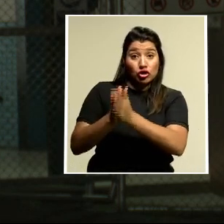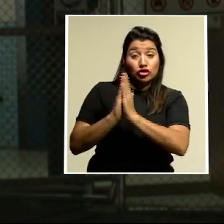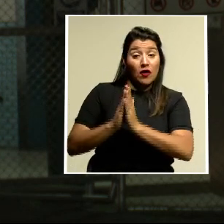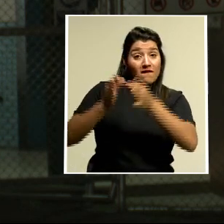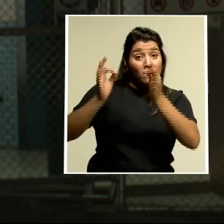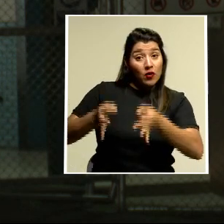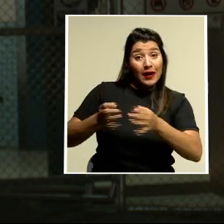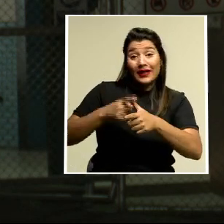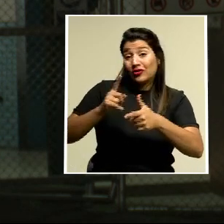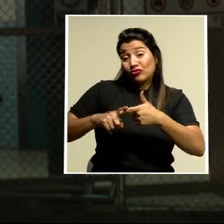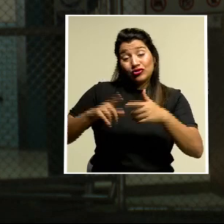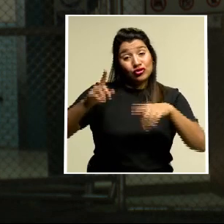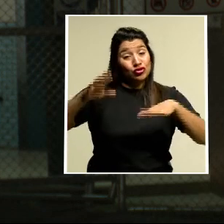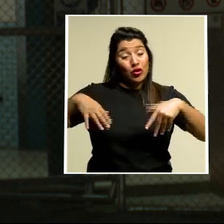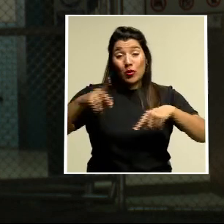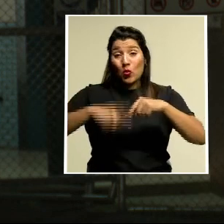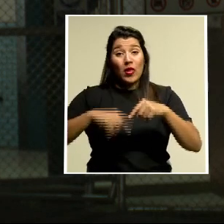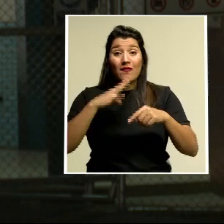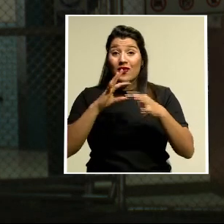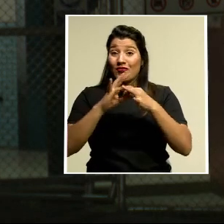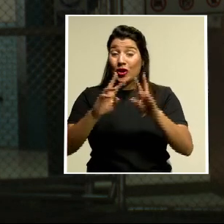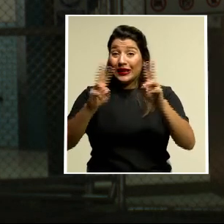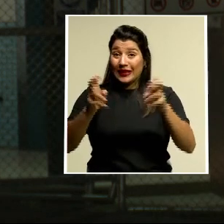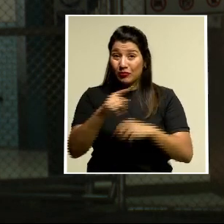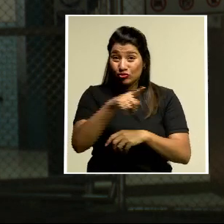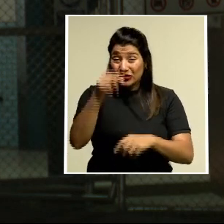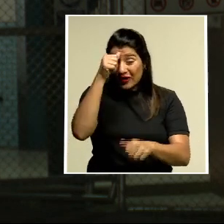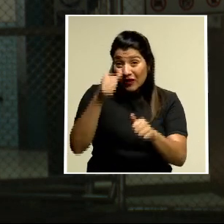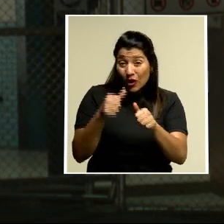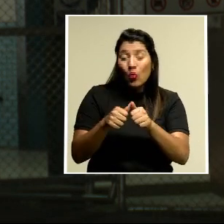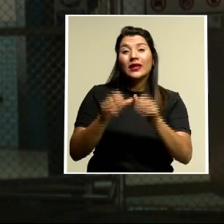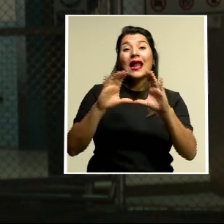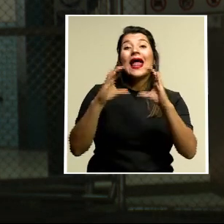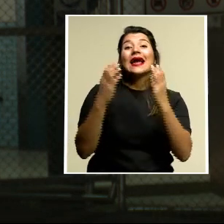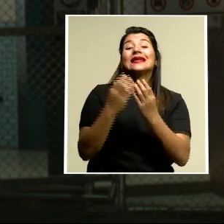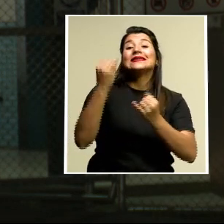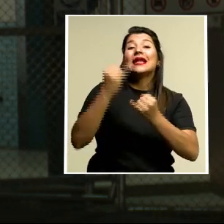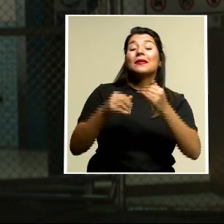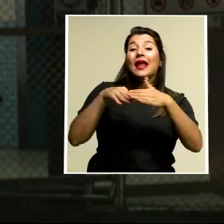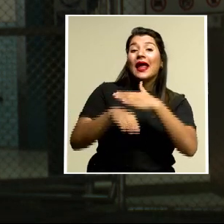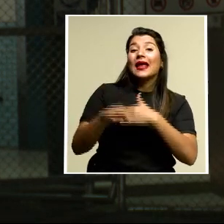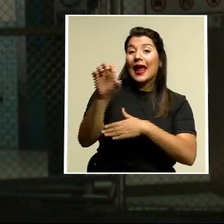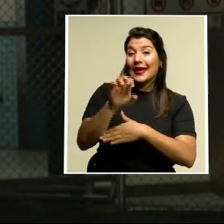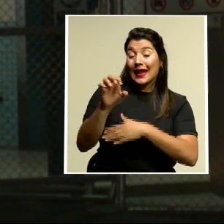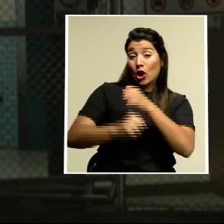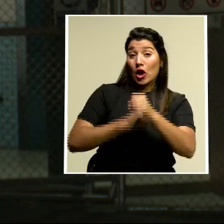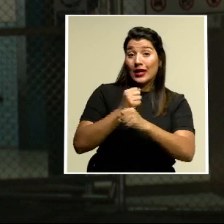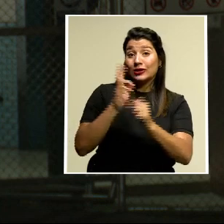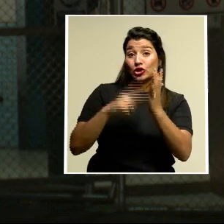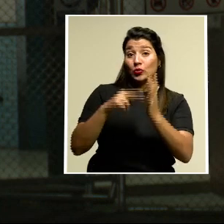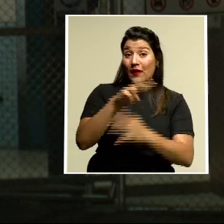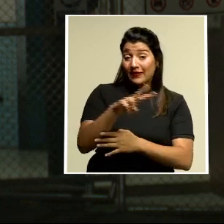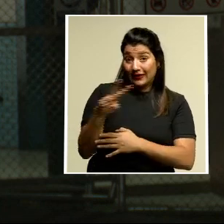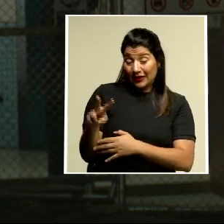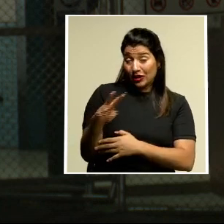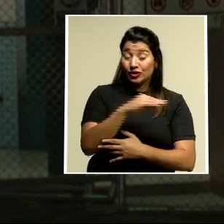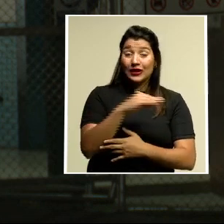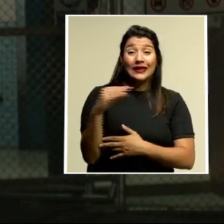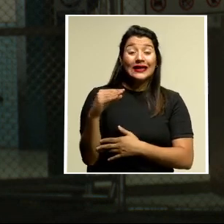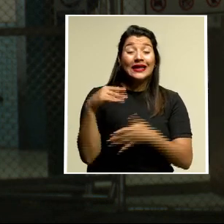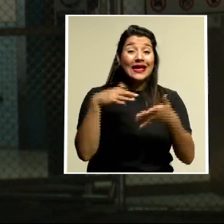tenerla no se van a referir al tema. Recordemos que el curso lectivo va a finalizar en enero del 2022 y